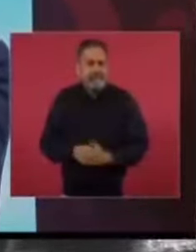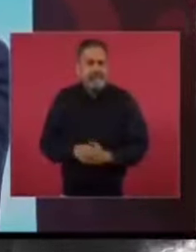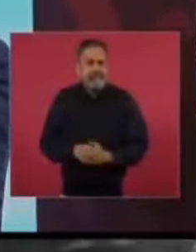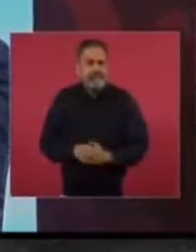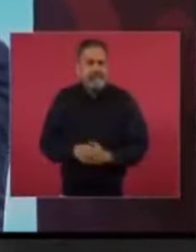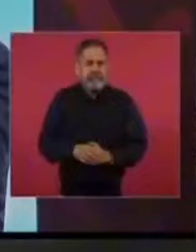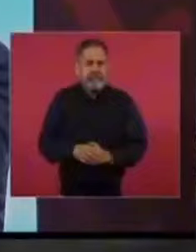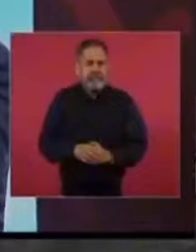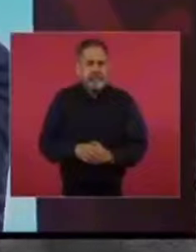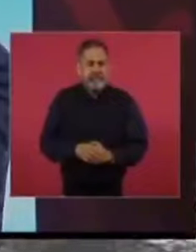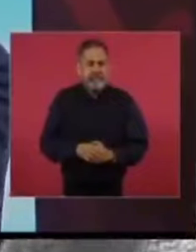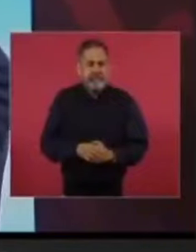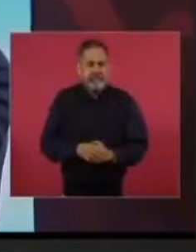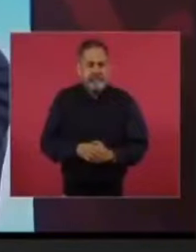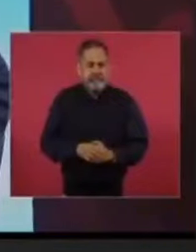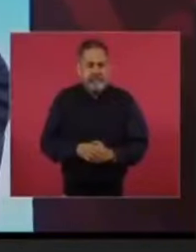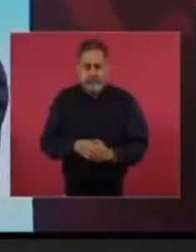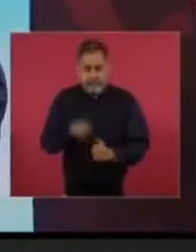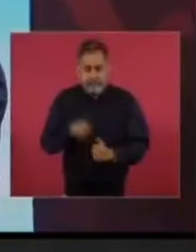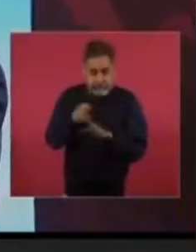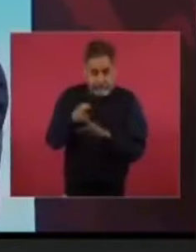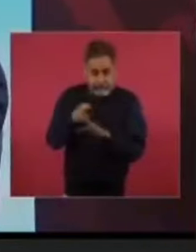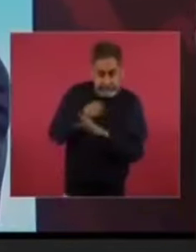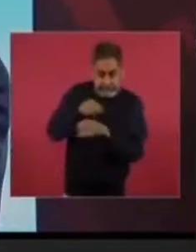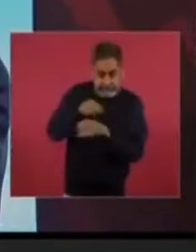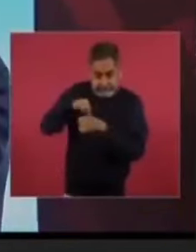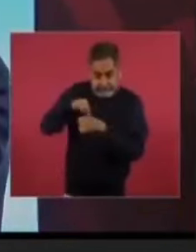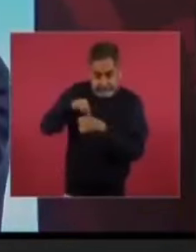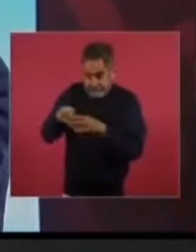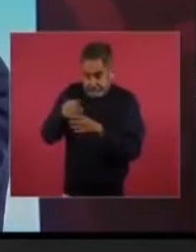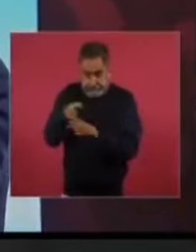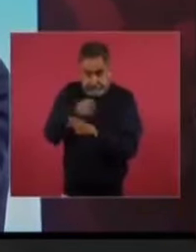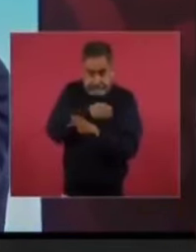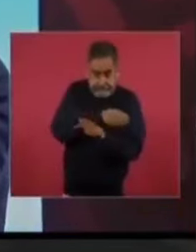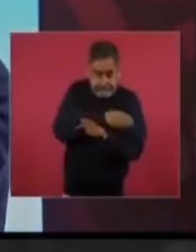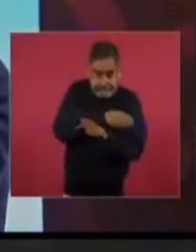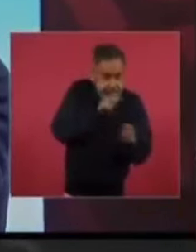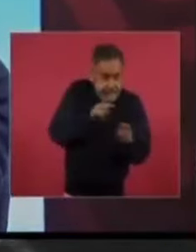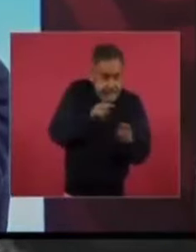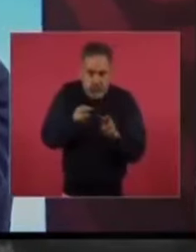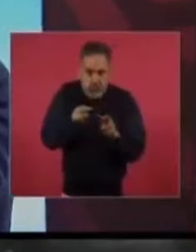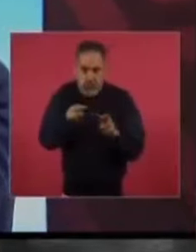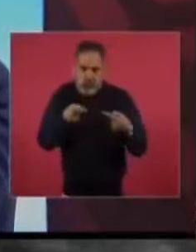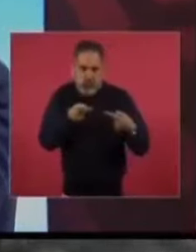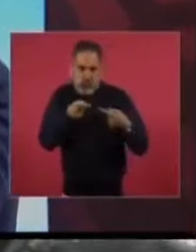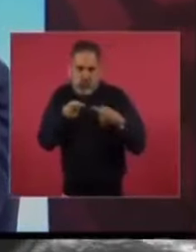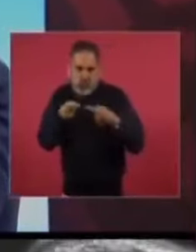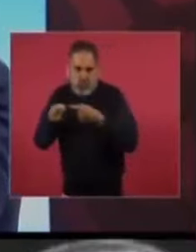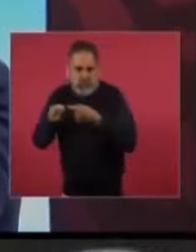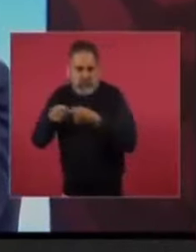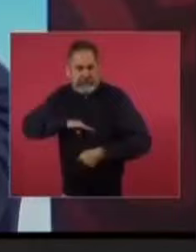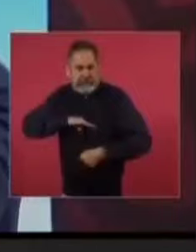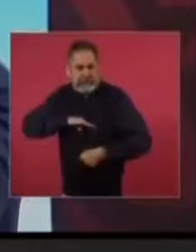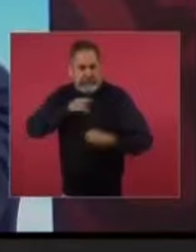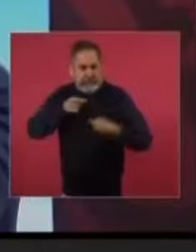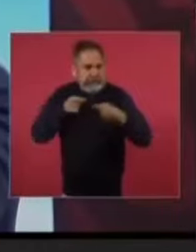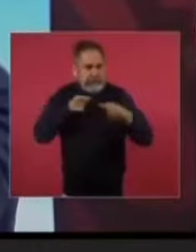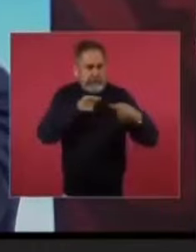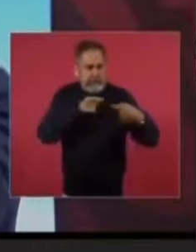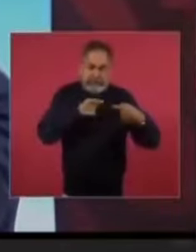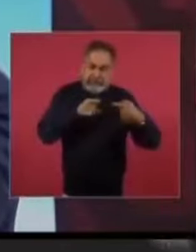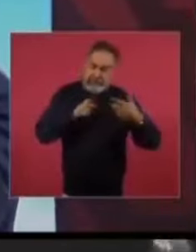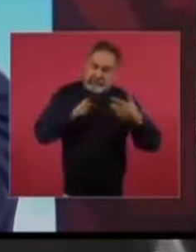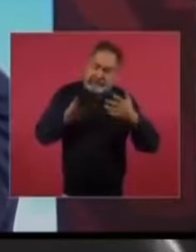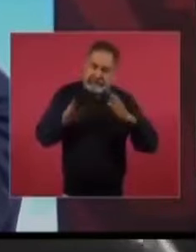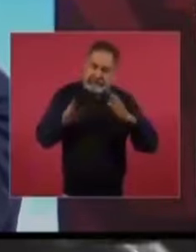mejor político y al que hay que aprenderle, lo queremos tasar con ideas que no alcanzan a lo